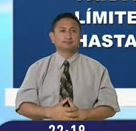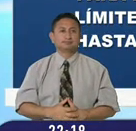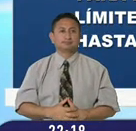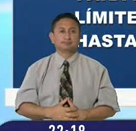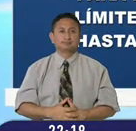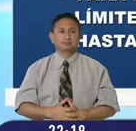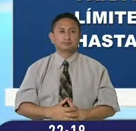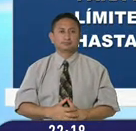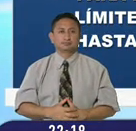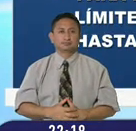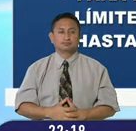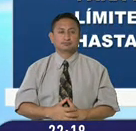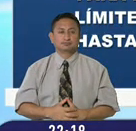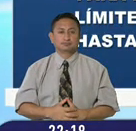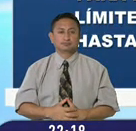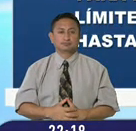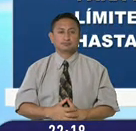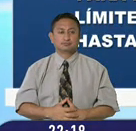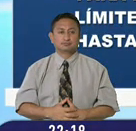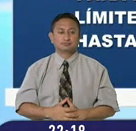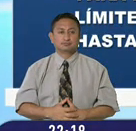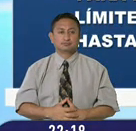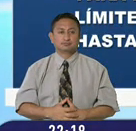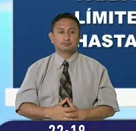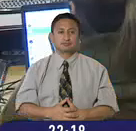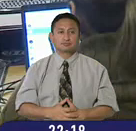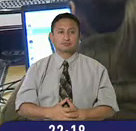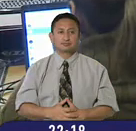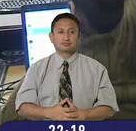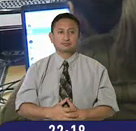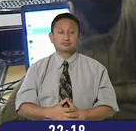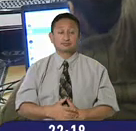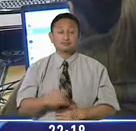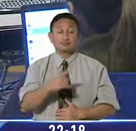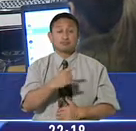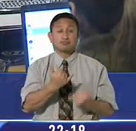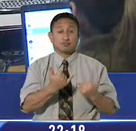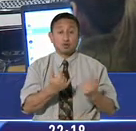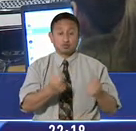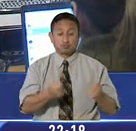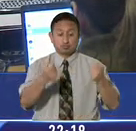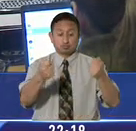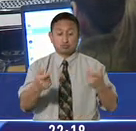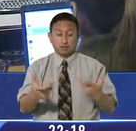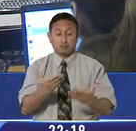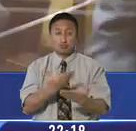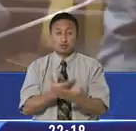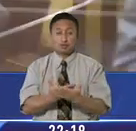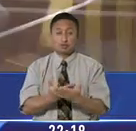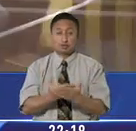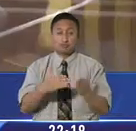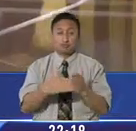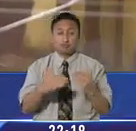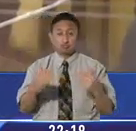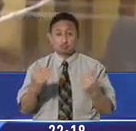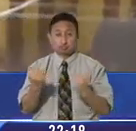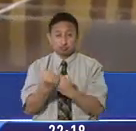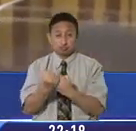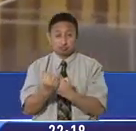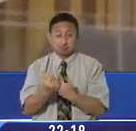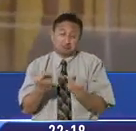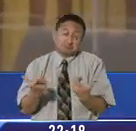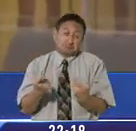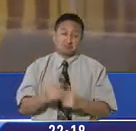años de edad y 22 semanas para menores. Las cartas están lanzadas y las propuestas a favor y en contra, de ser el